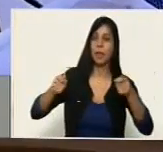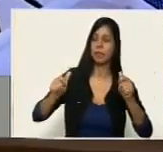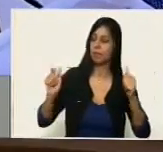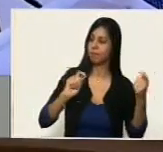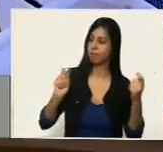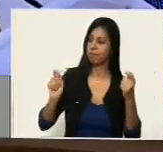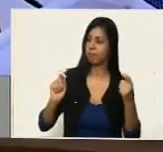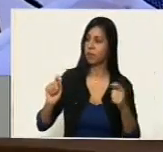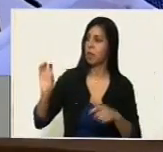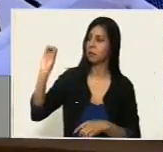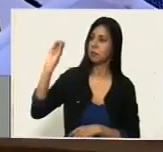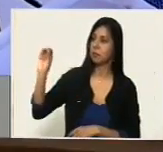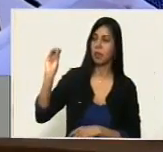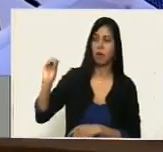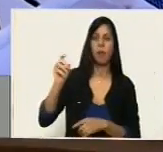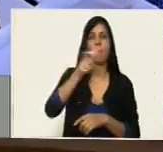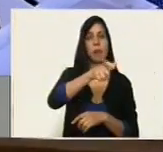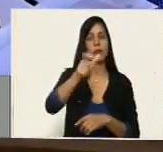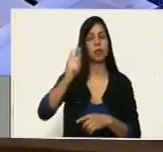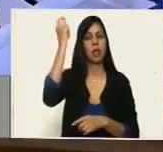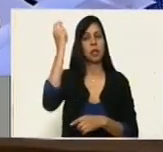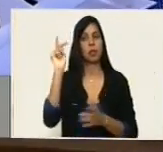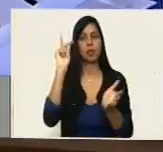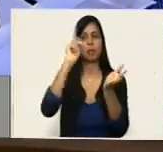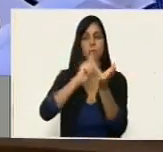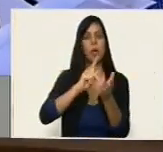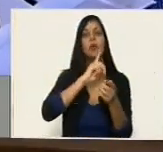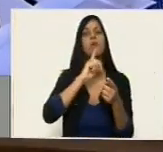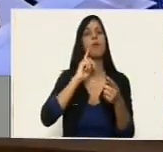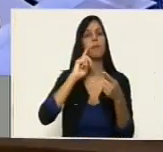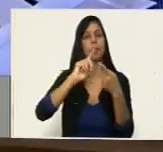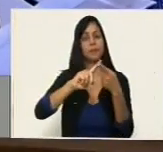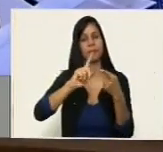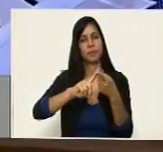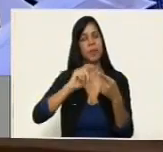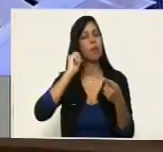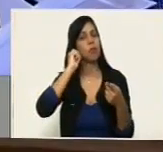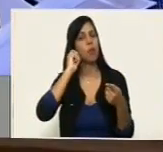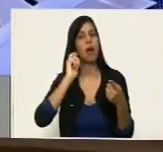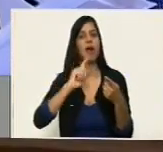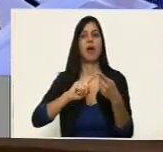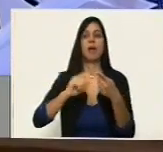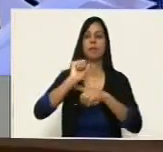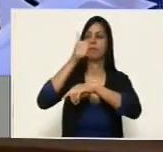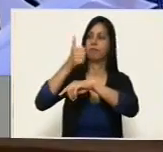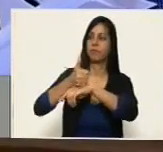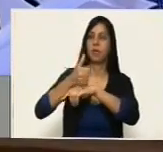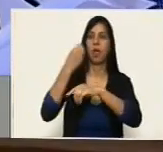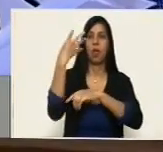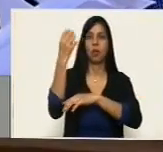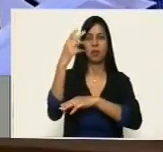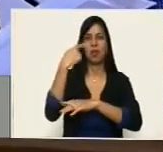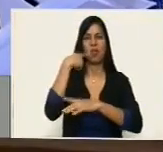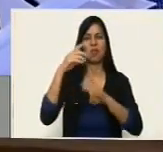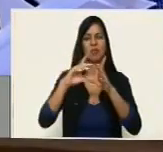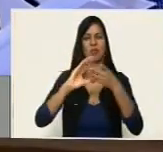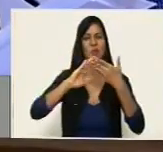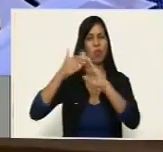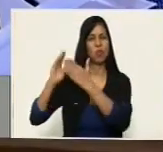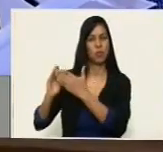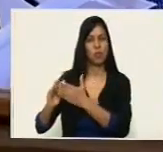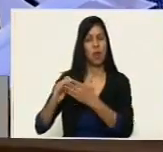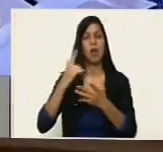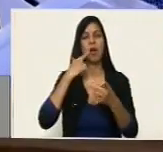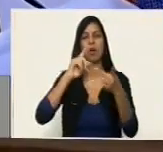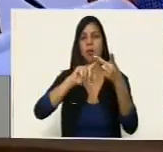derecho de palabra a las y los constituyentes, Noria Herrera en nombre de las comunas y los consejos comunales, María Gabriela Vega,